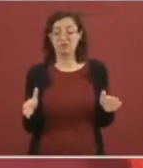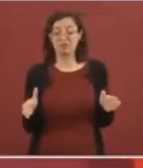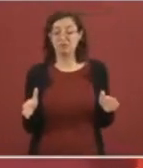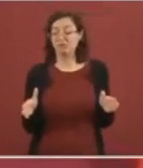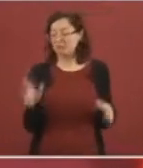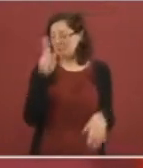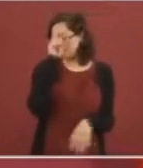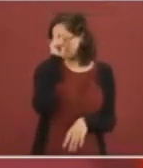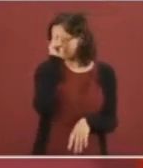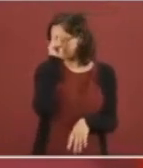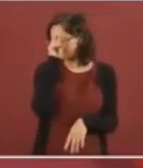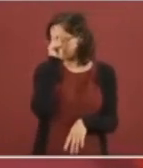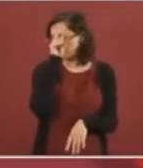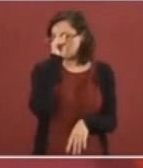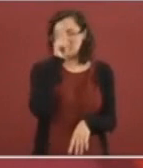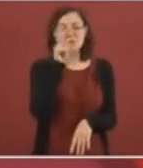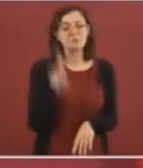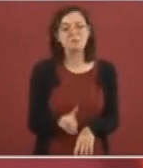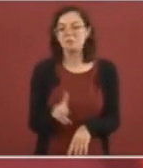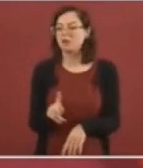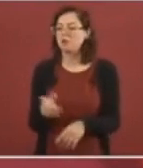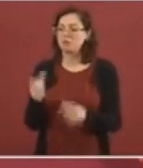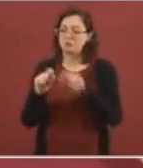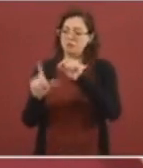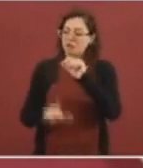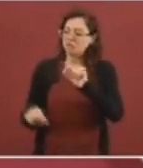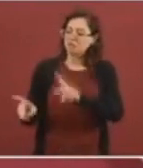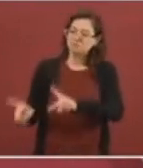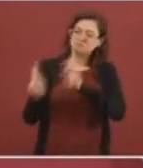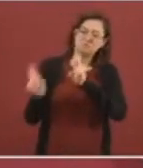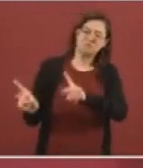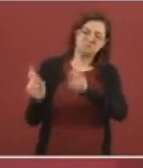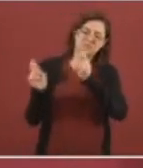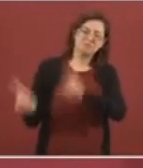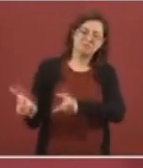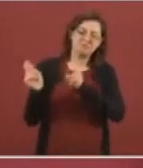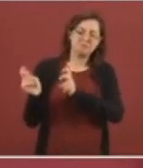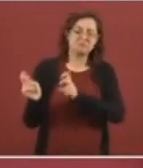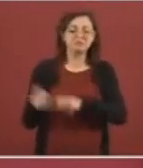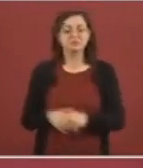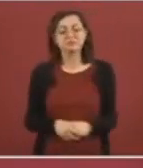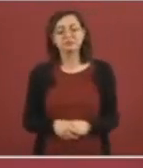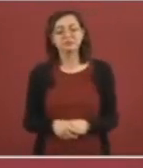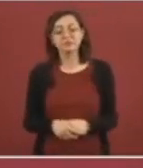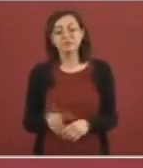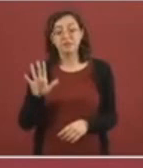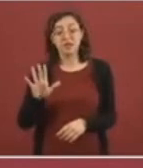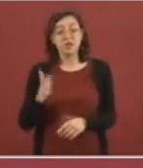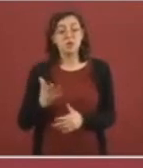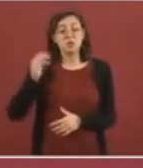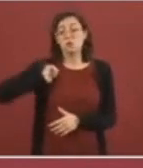de mayor saqueo a México, más que en la colonia,